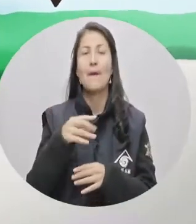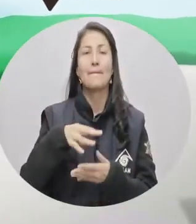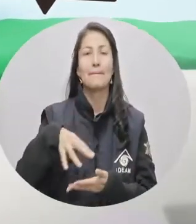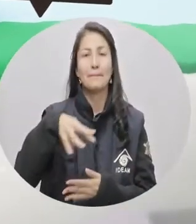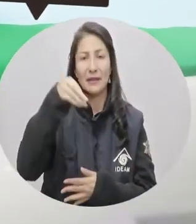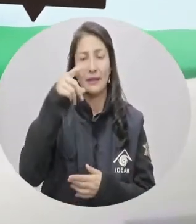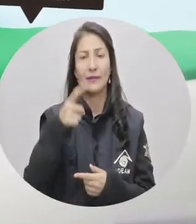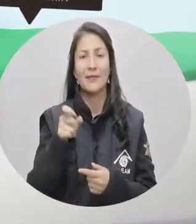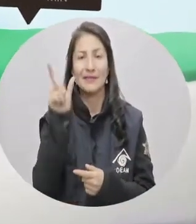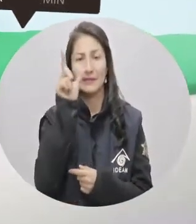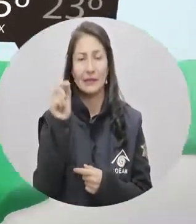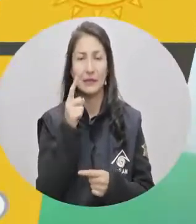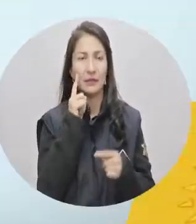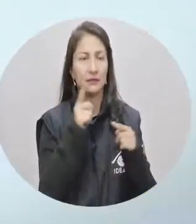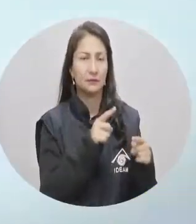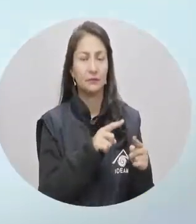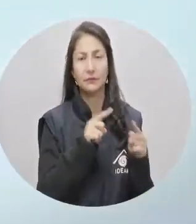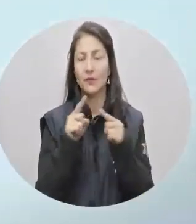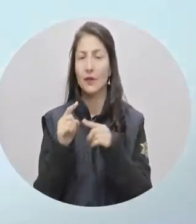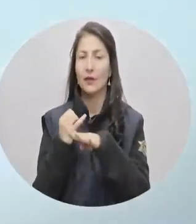de Magdalena y Cesar.